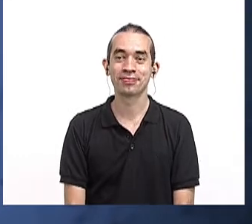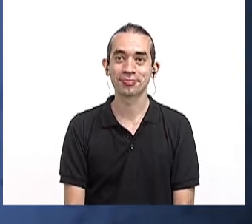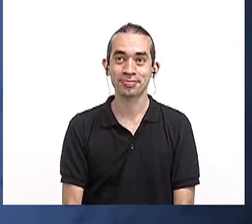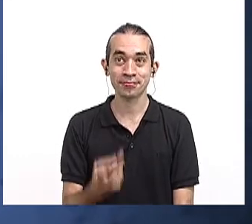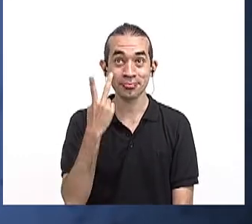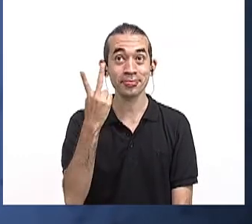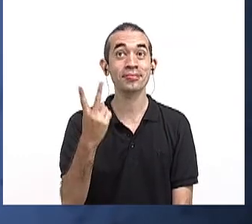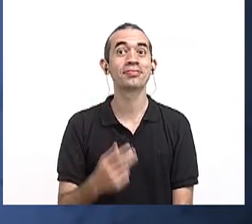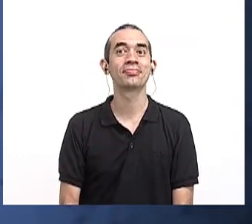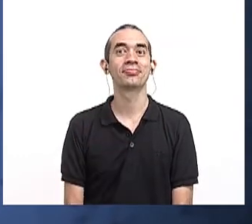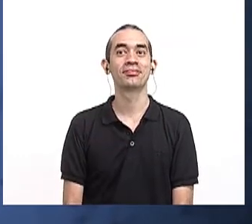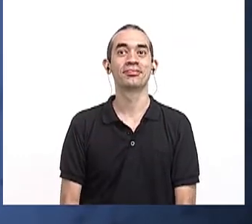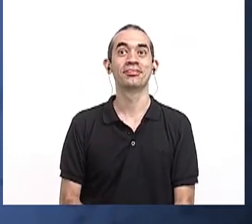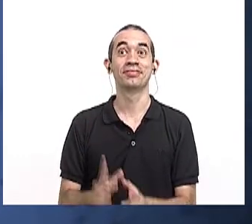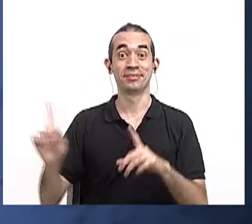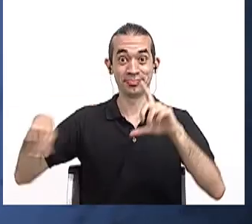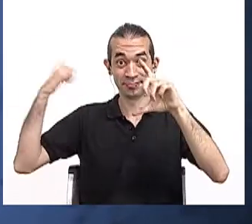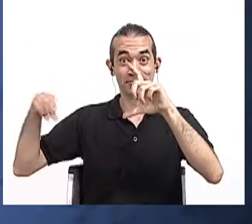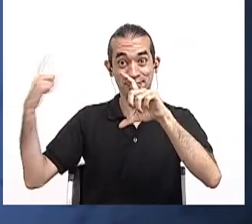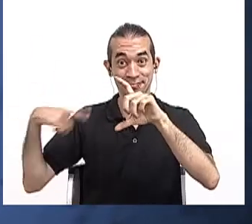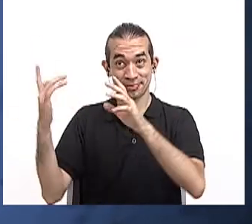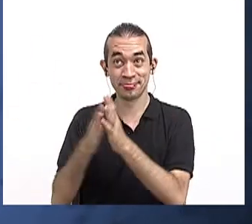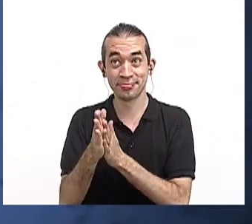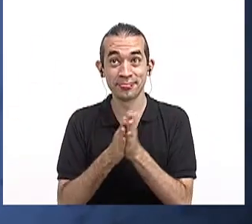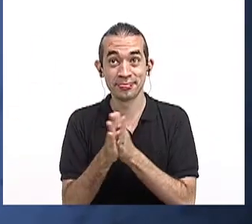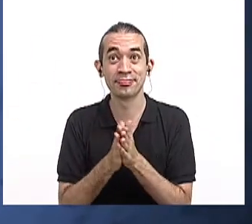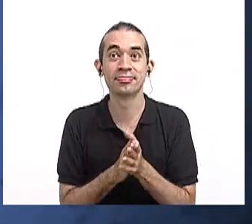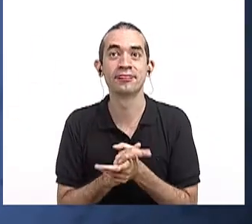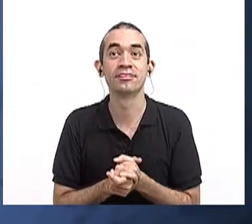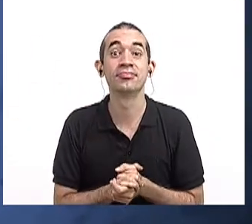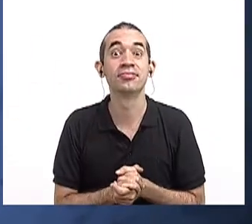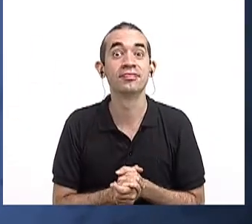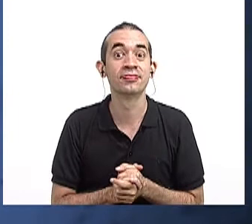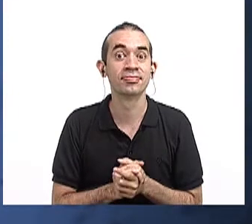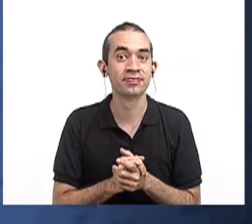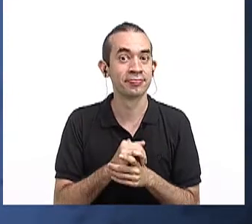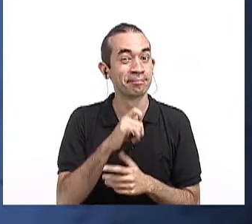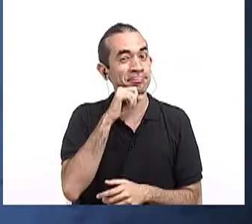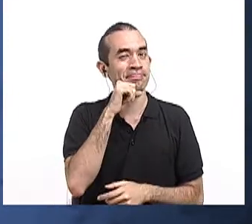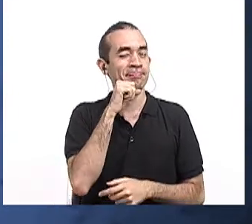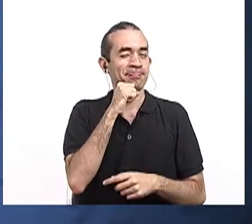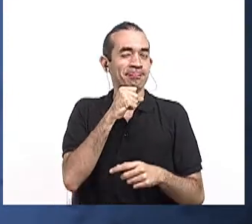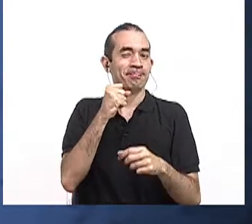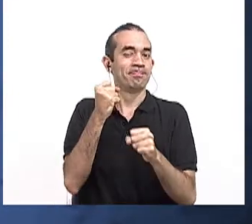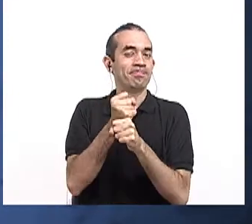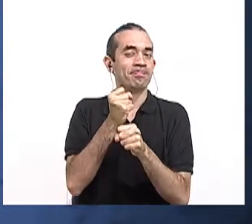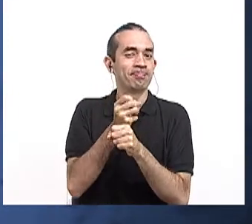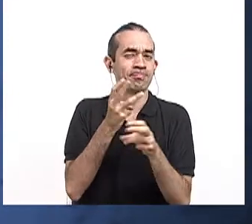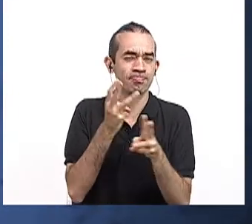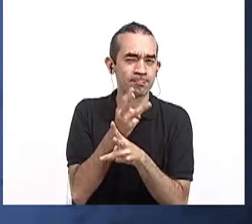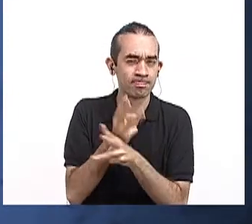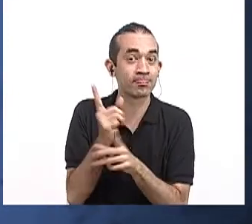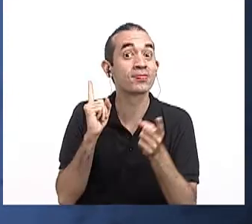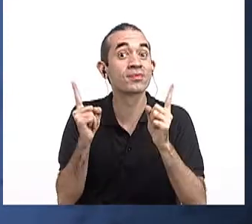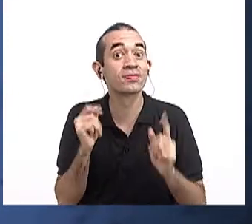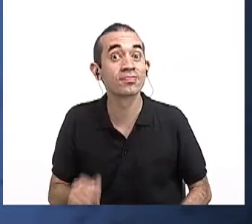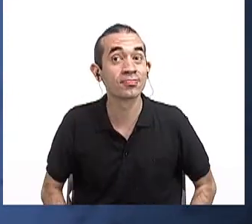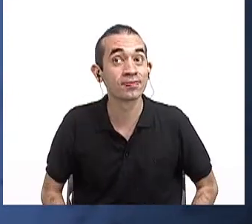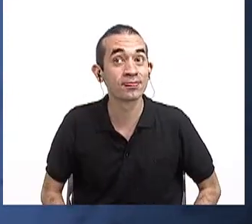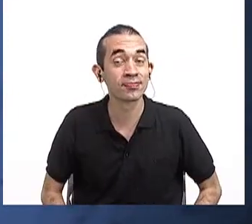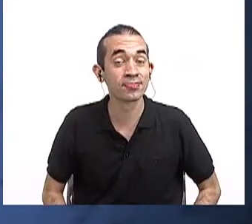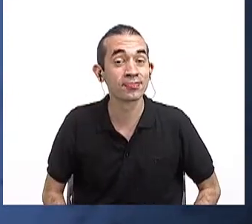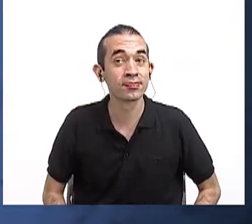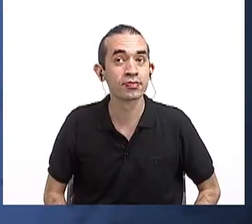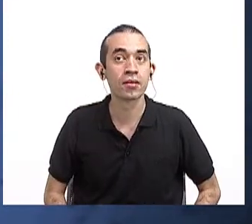Veamos, hagamos girar nuestra ruleta y la operación que tenemos ahora corresponde a...